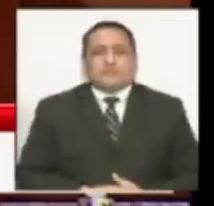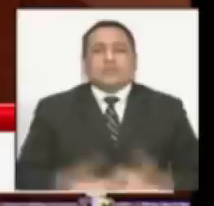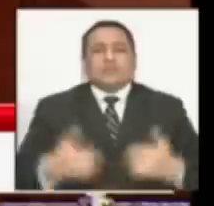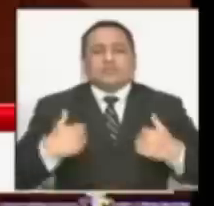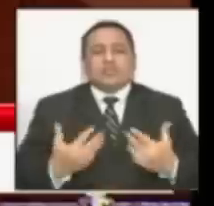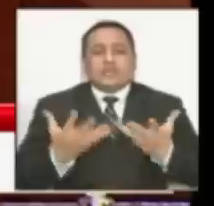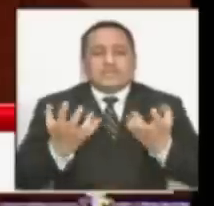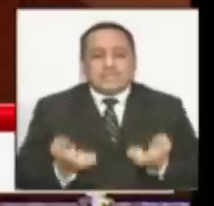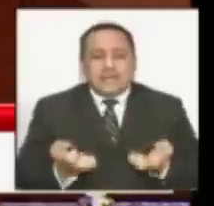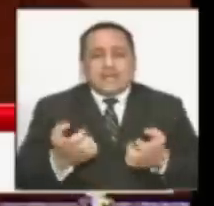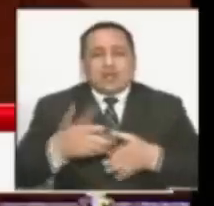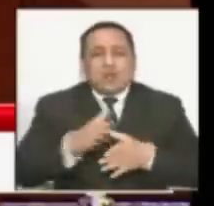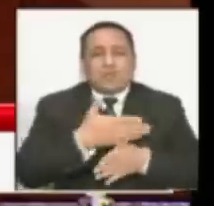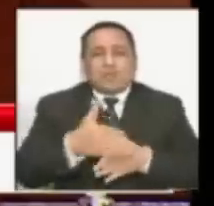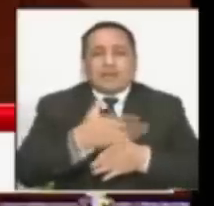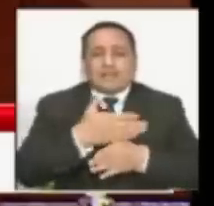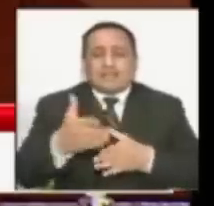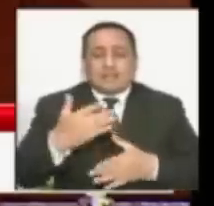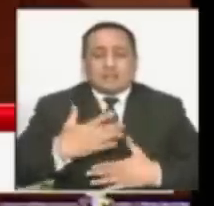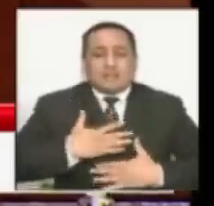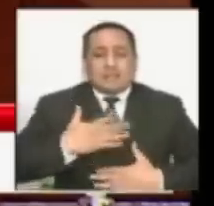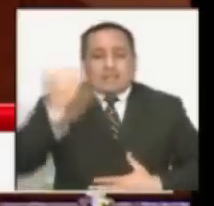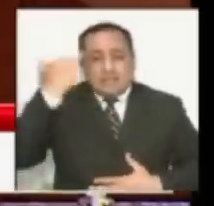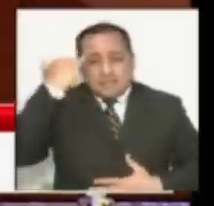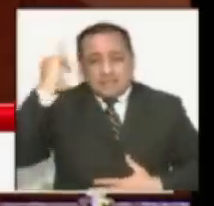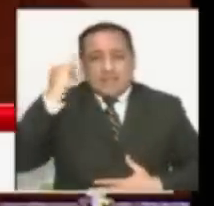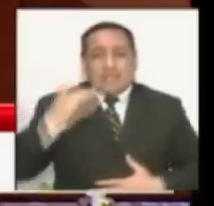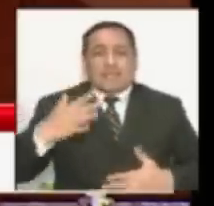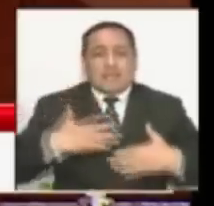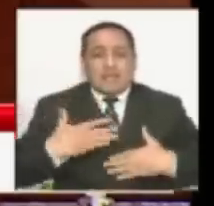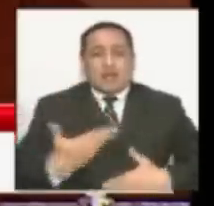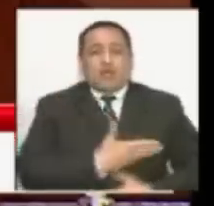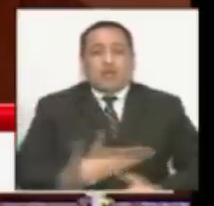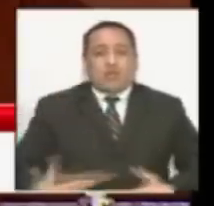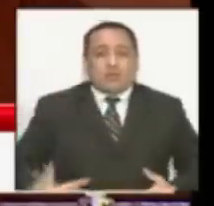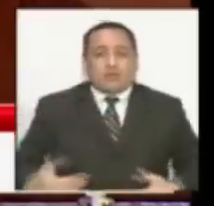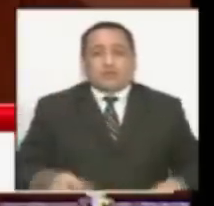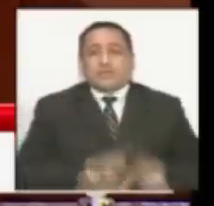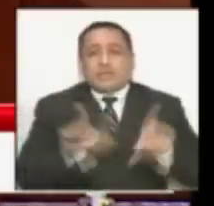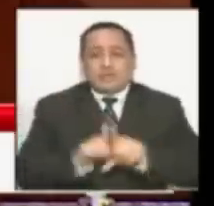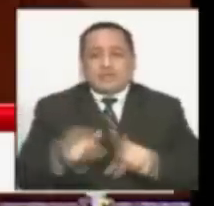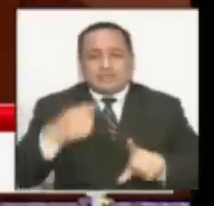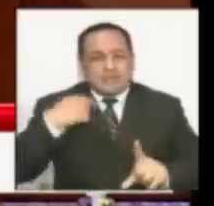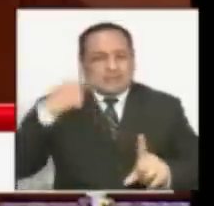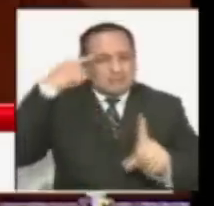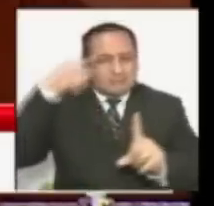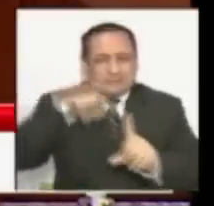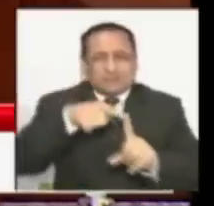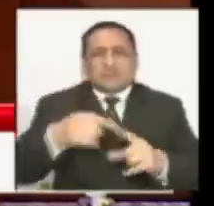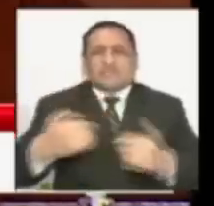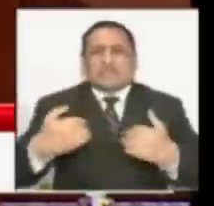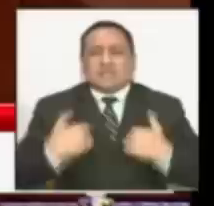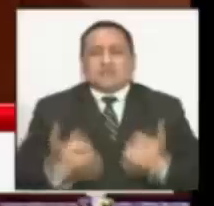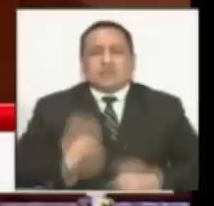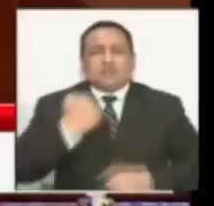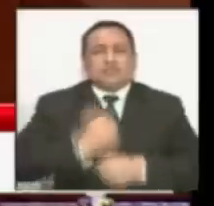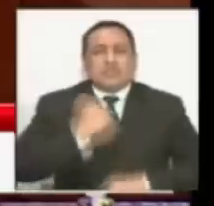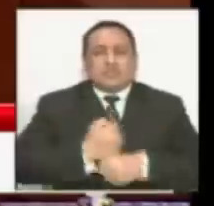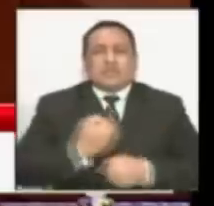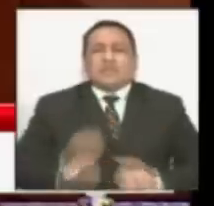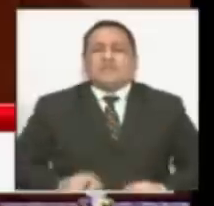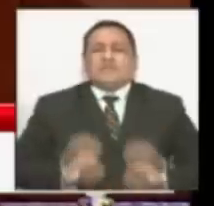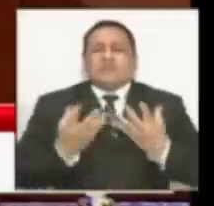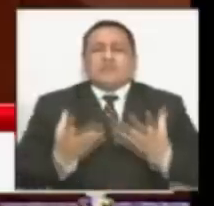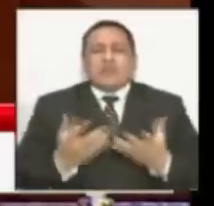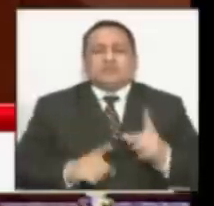Quisiera compartir la idea que desde el gobierno, además de estos desafíos, tenemos con respecto a las tareas y